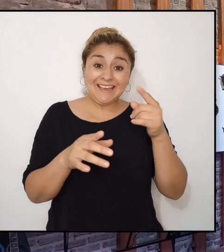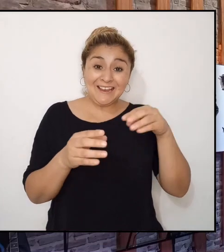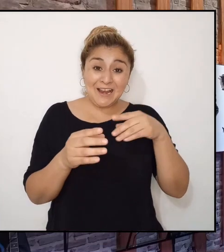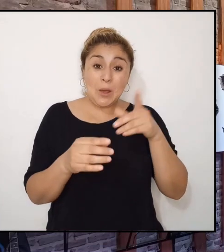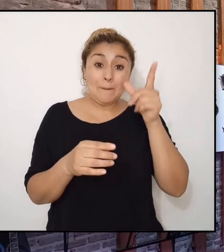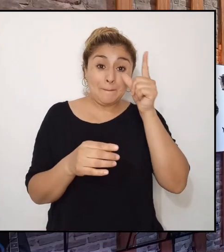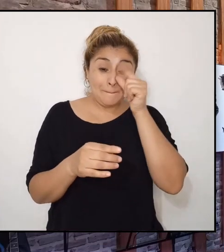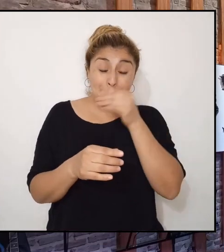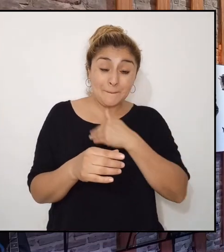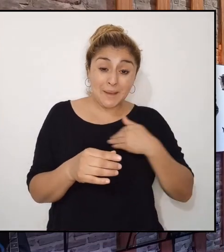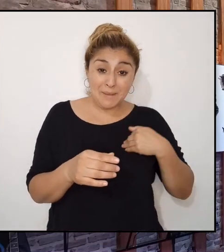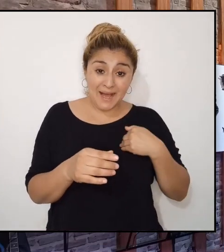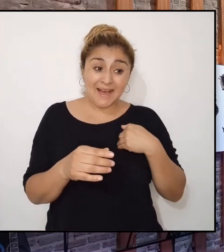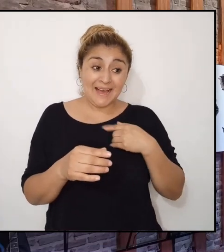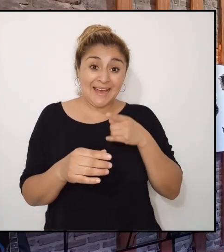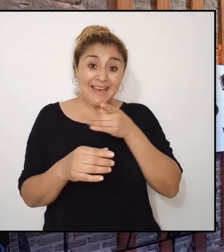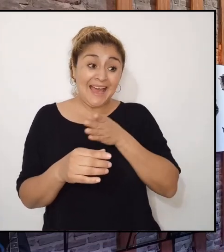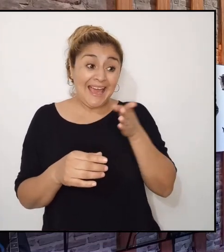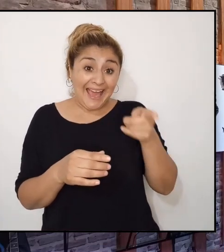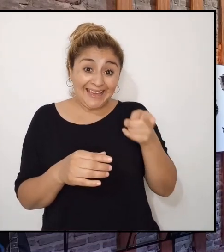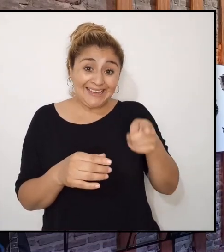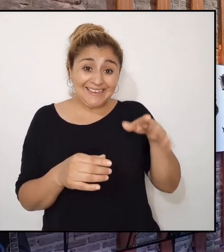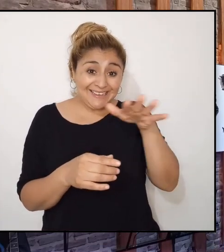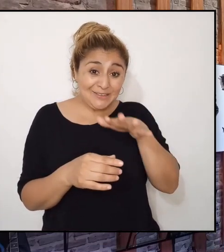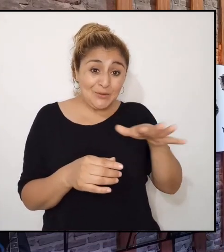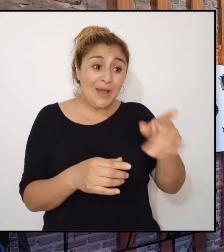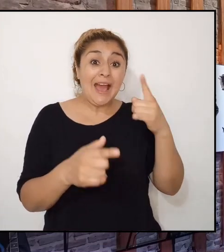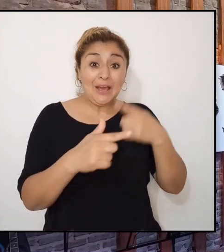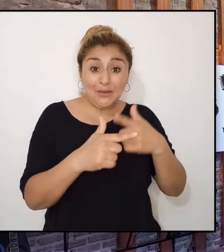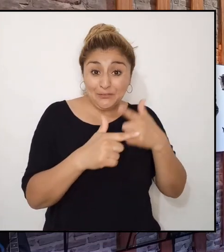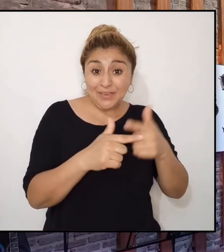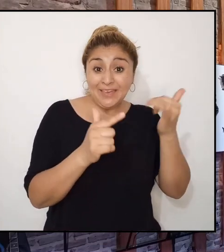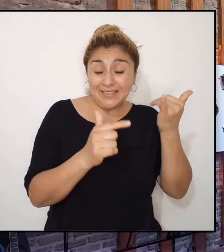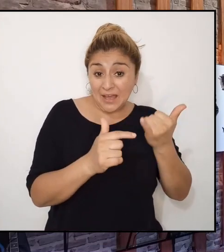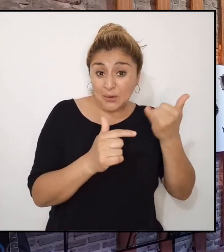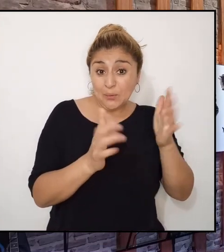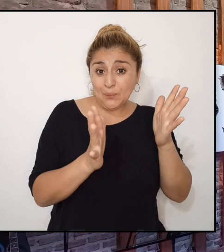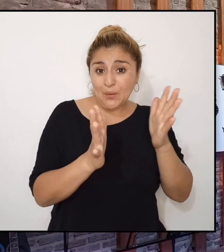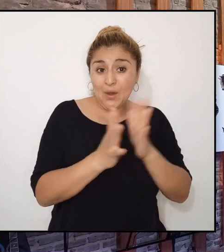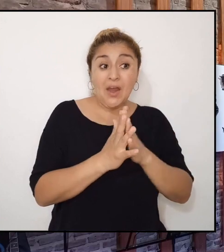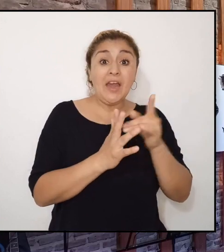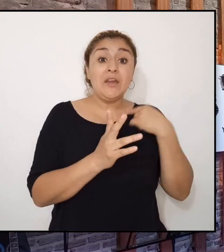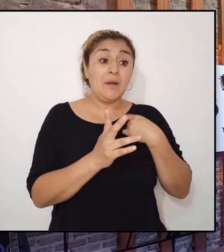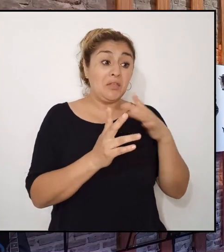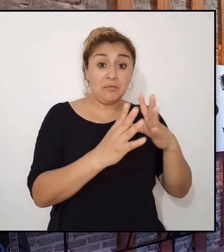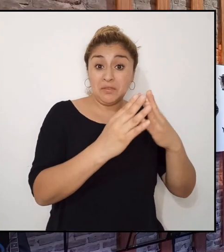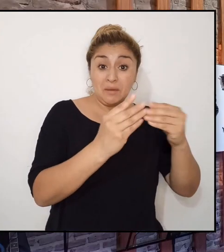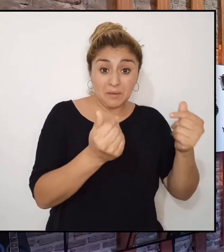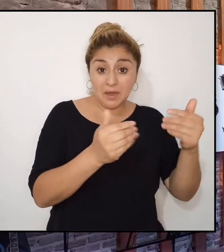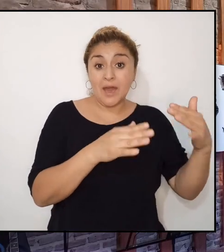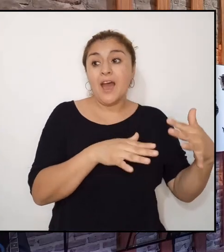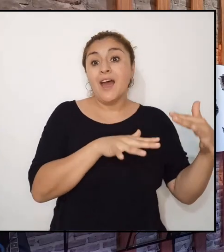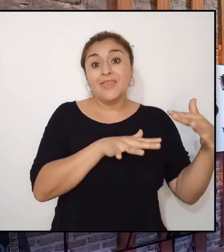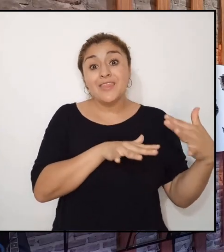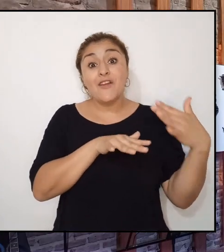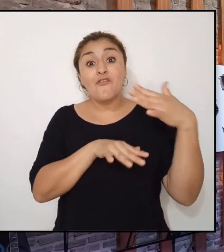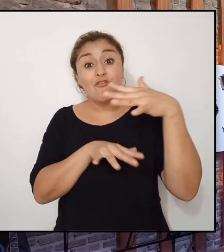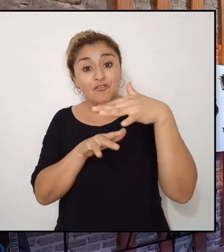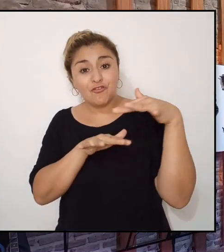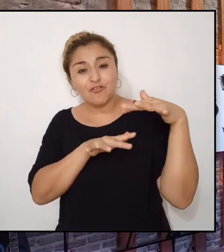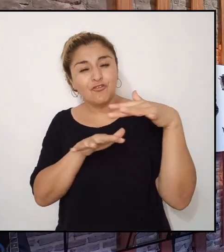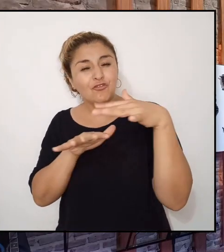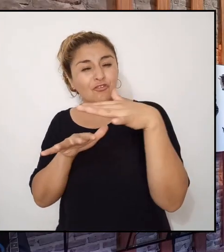y cuando volví a la caravana, resulta que Jesús no estaba. No